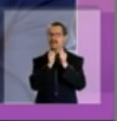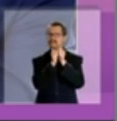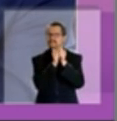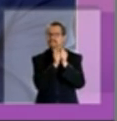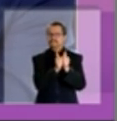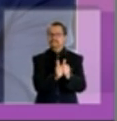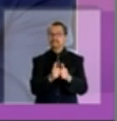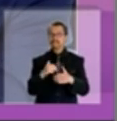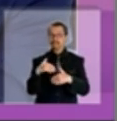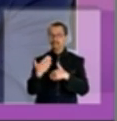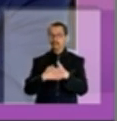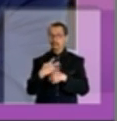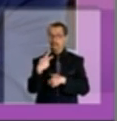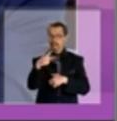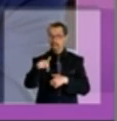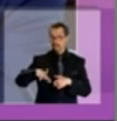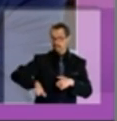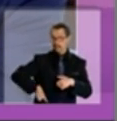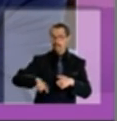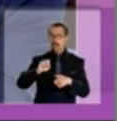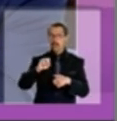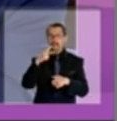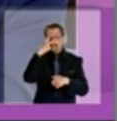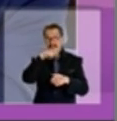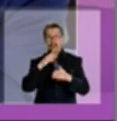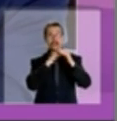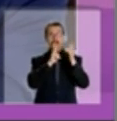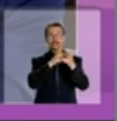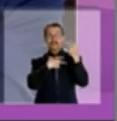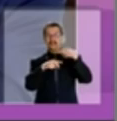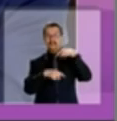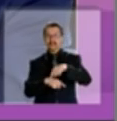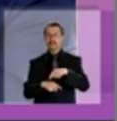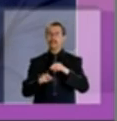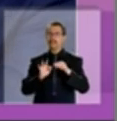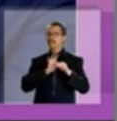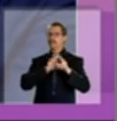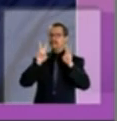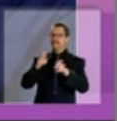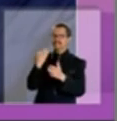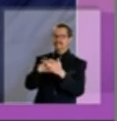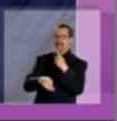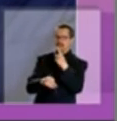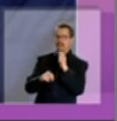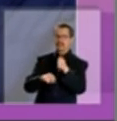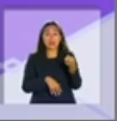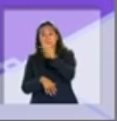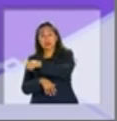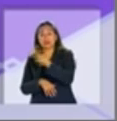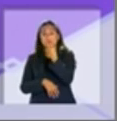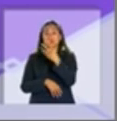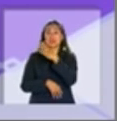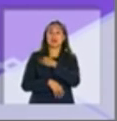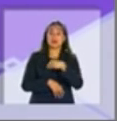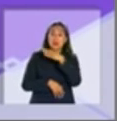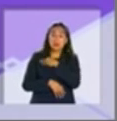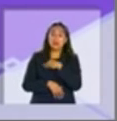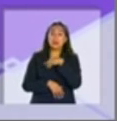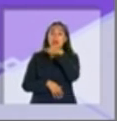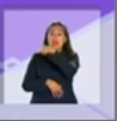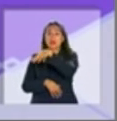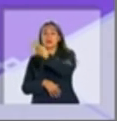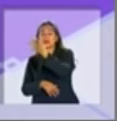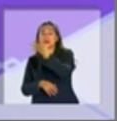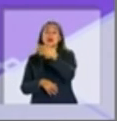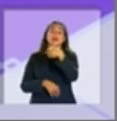Hubo un cachito en el que sí se agarraron todos los candidatos, pero fue mínimo, fue lo mismo de siempre. Te digo, lo